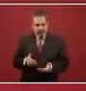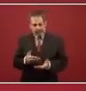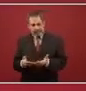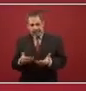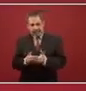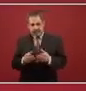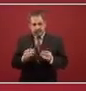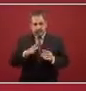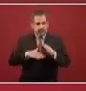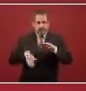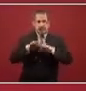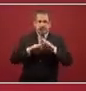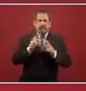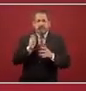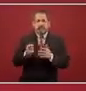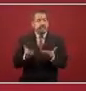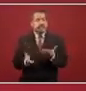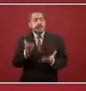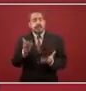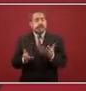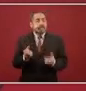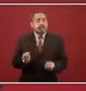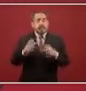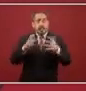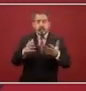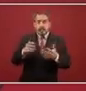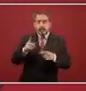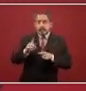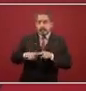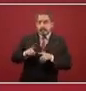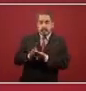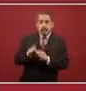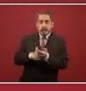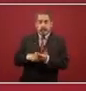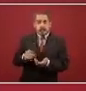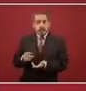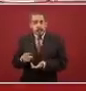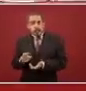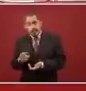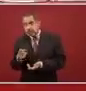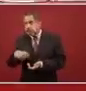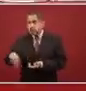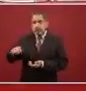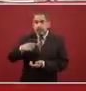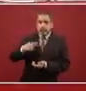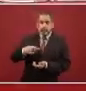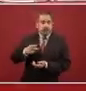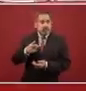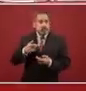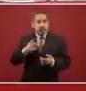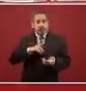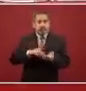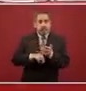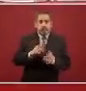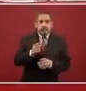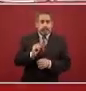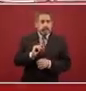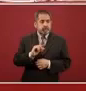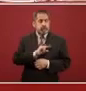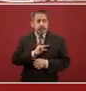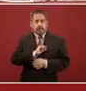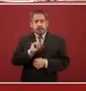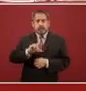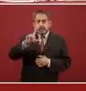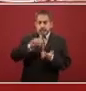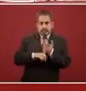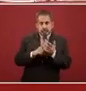no hay un límite específico porque depende mucho de la capacidad existente en el país. Hay especialidades que son menos frecuentes en